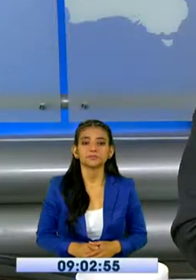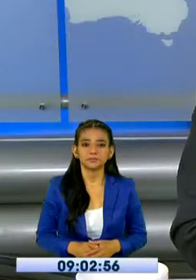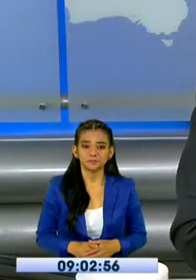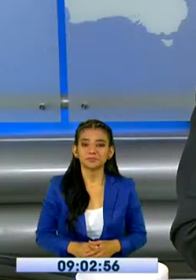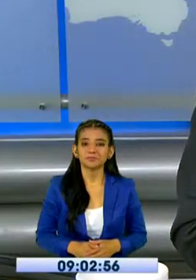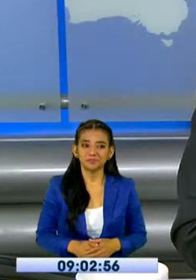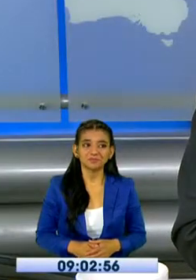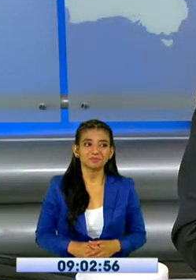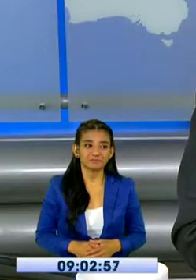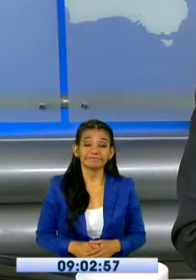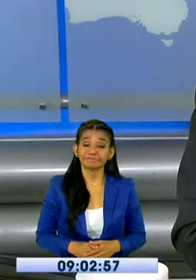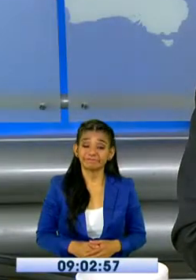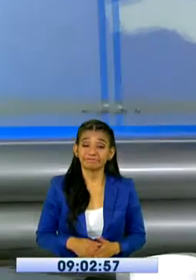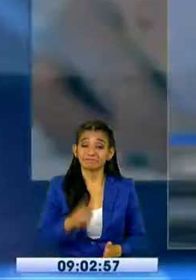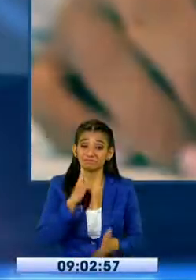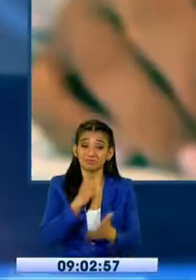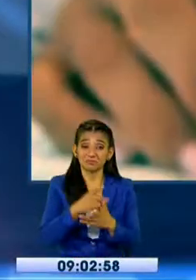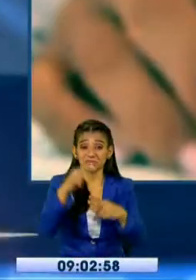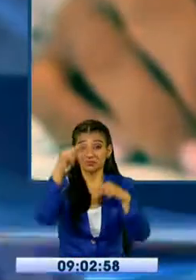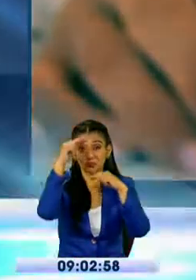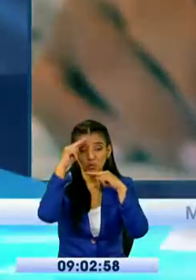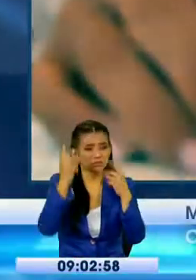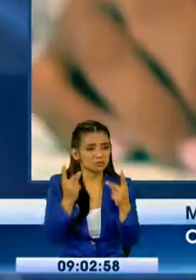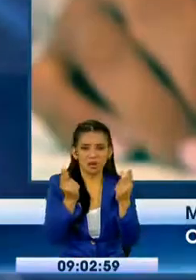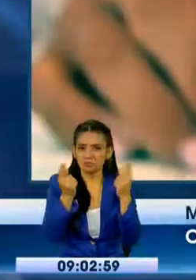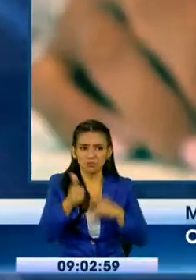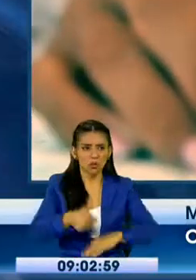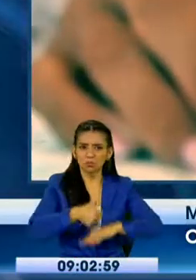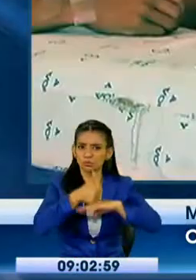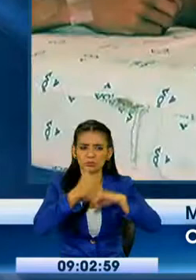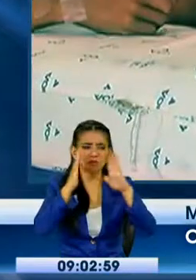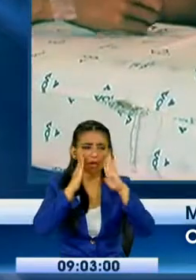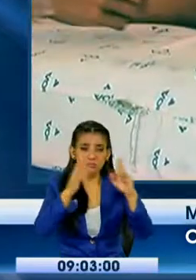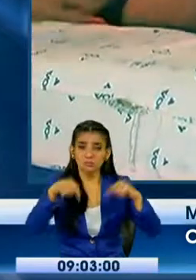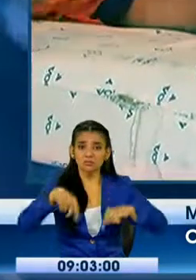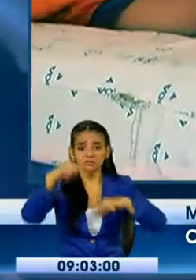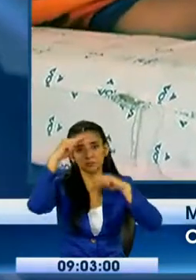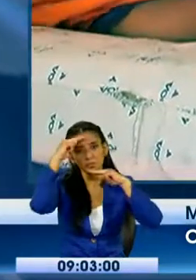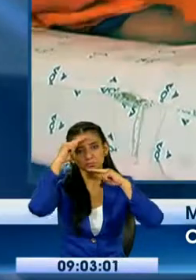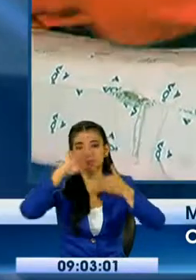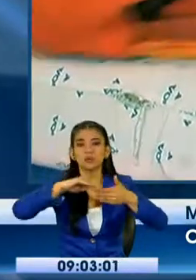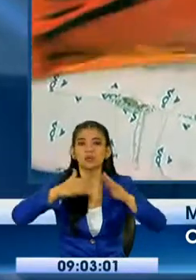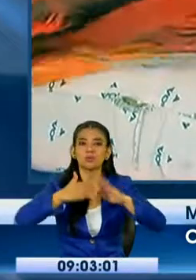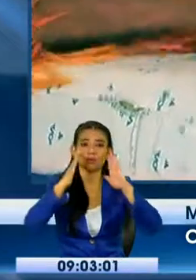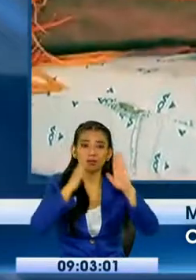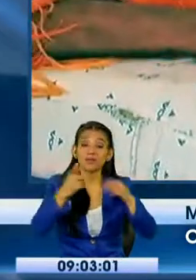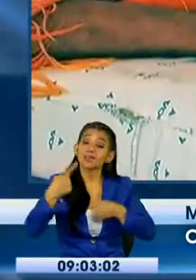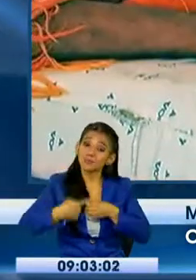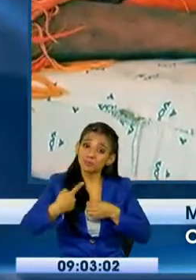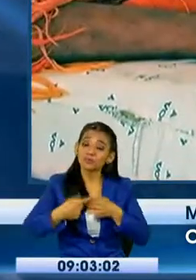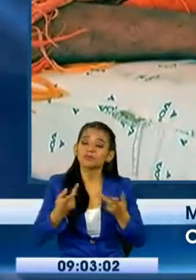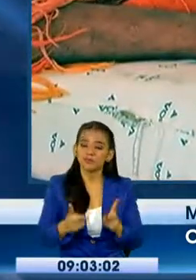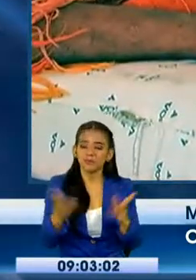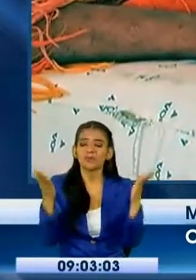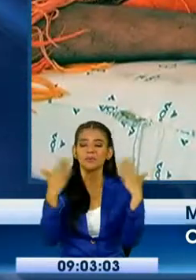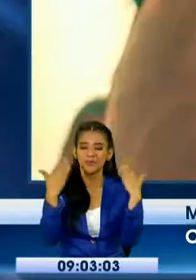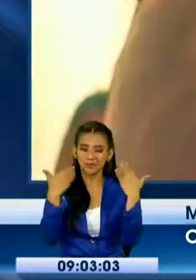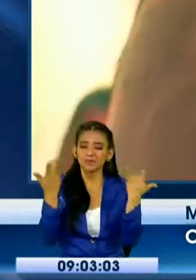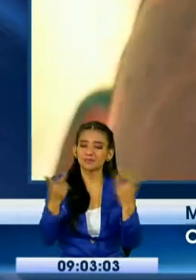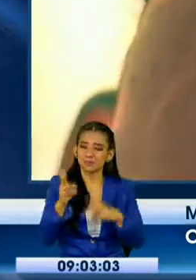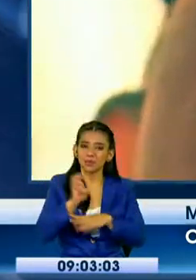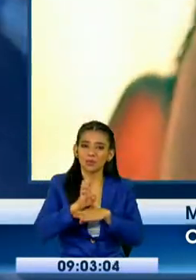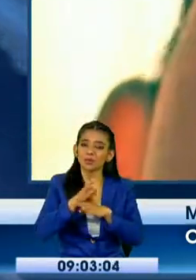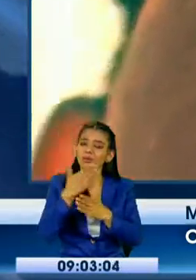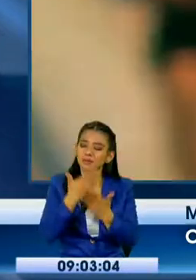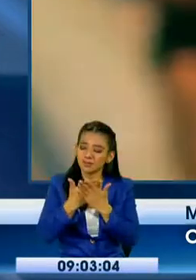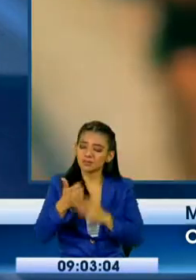Historia que tiene parte, sobre todo, la inmediatez, la respuesta de la autoridad frente a este noticiero de la comunidad, tanto en Quito como en Guayaquil y en el país entero.